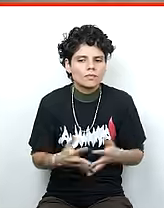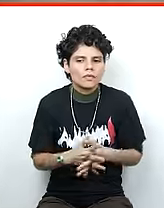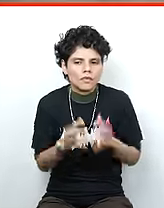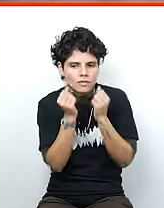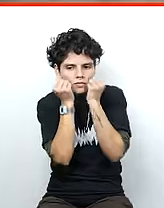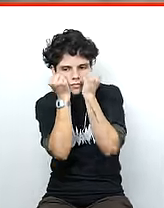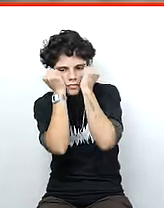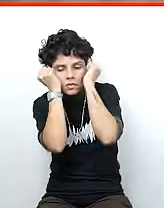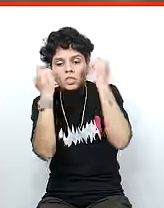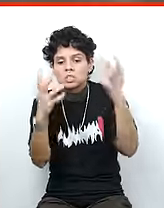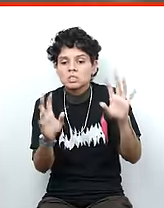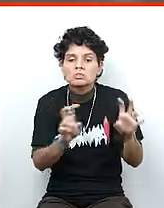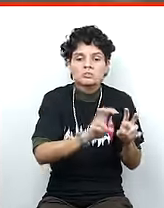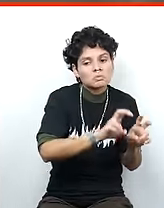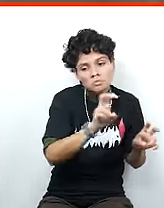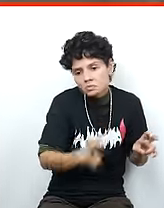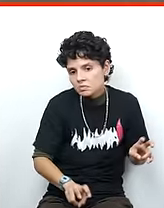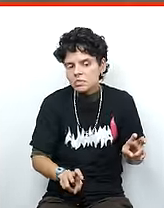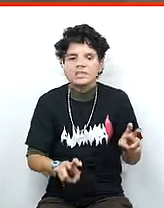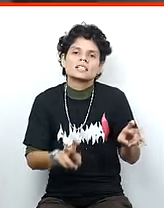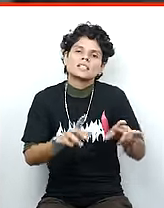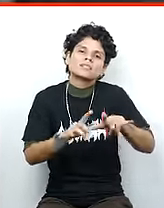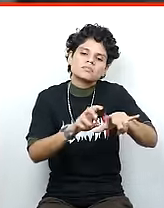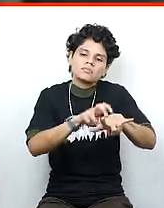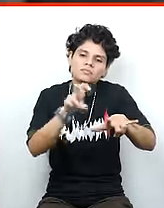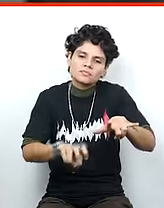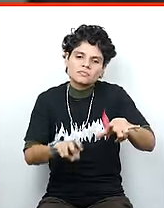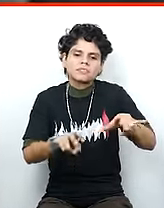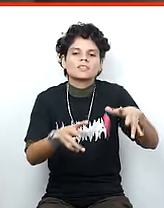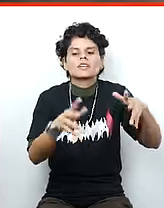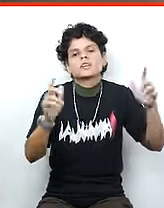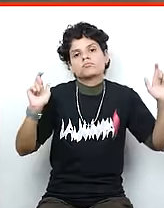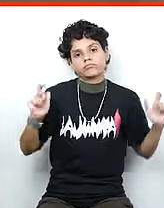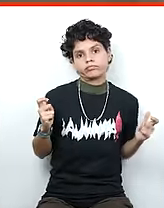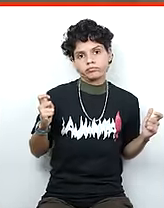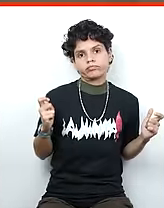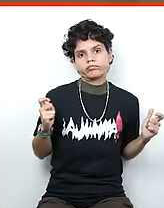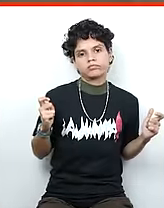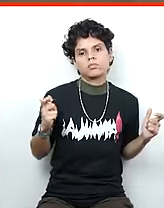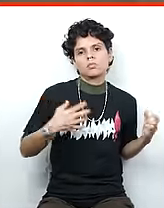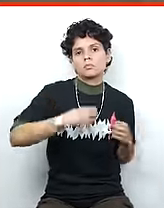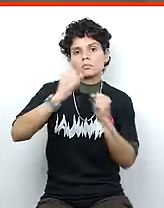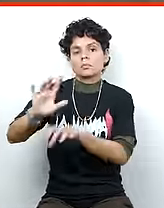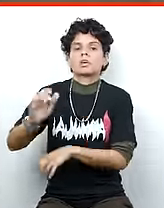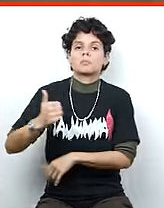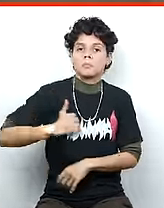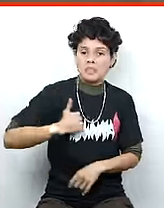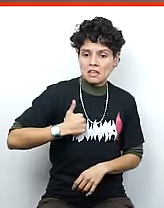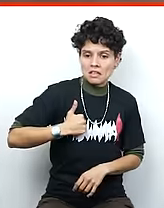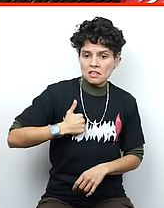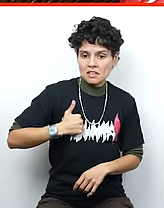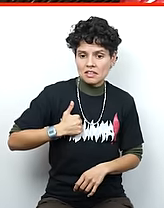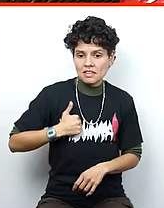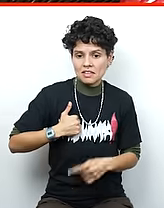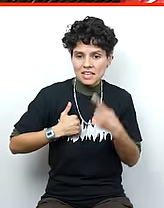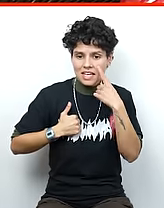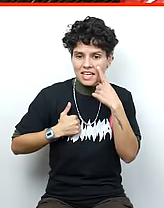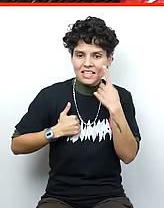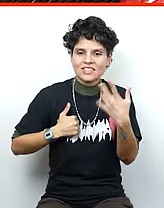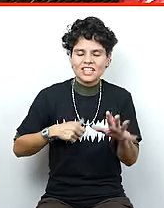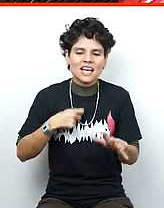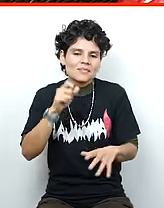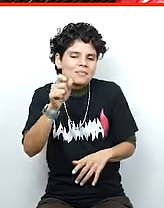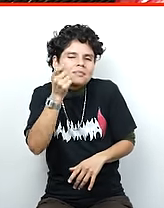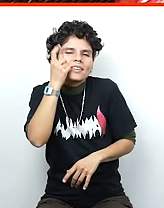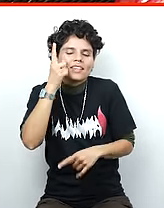foto. ¿Y ahí te viniste? Y ahí llegué, ya aquí estando aquí, los pacos todavía me entregaron a la PDI de aquí, que los cabros caí al toque, caché